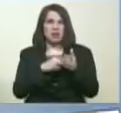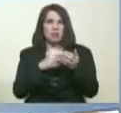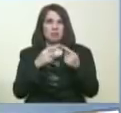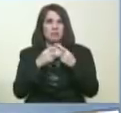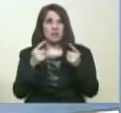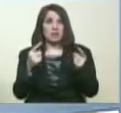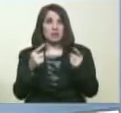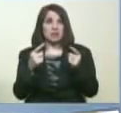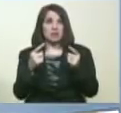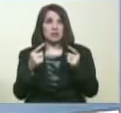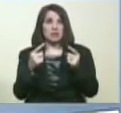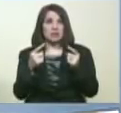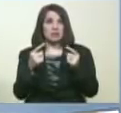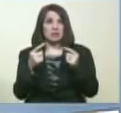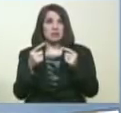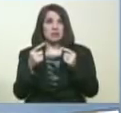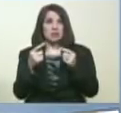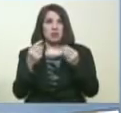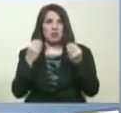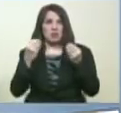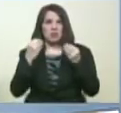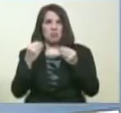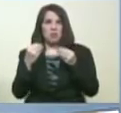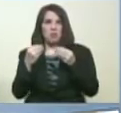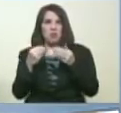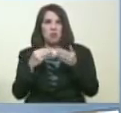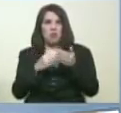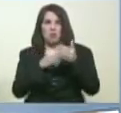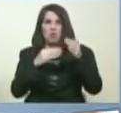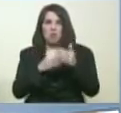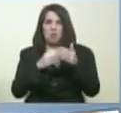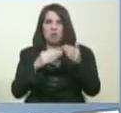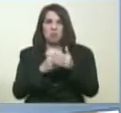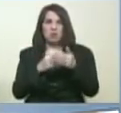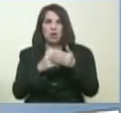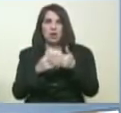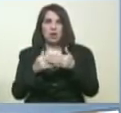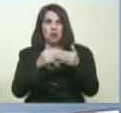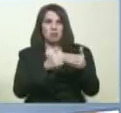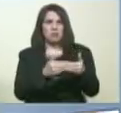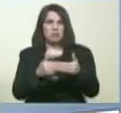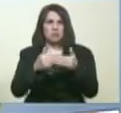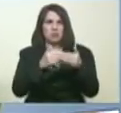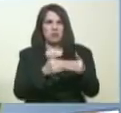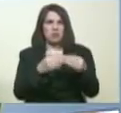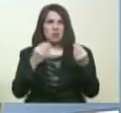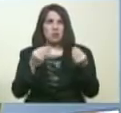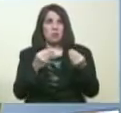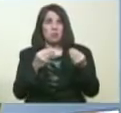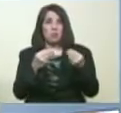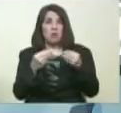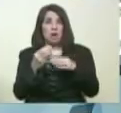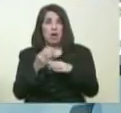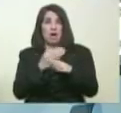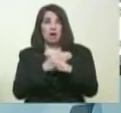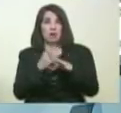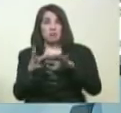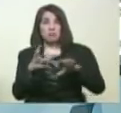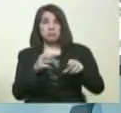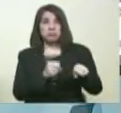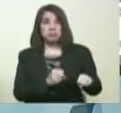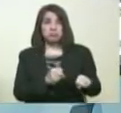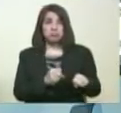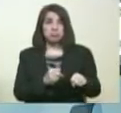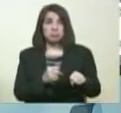concepto antineoliberal, es un concepto postcapitalista, es un